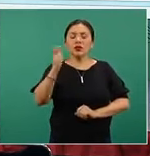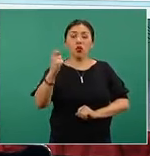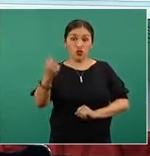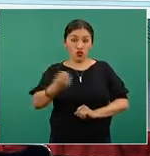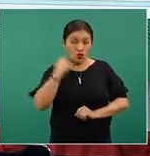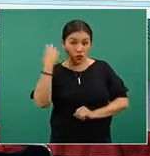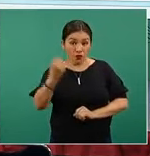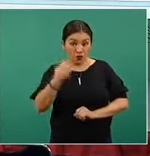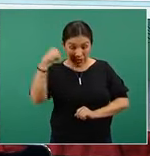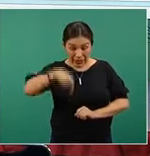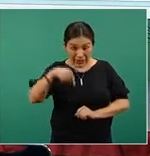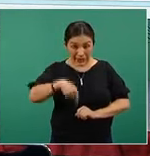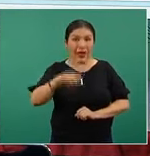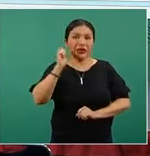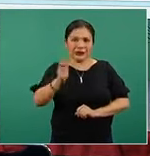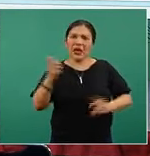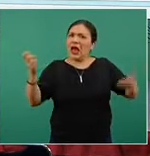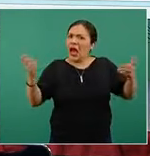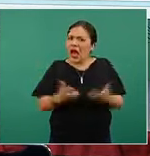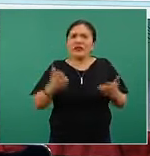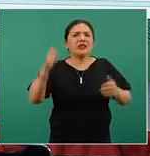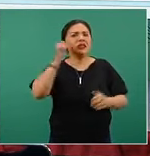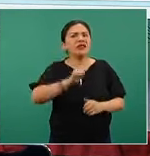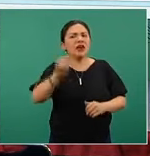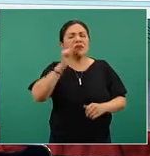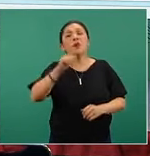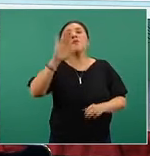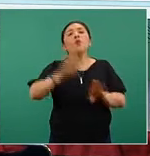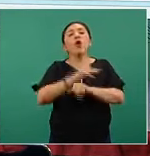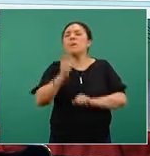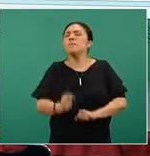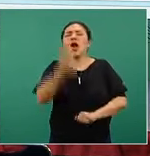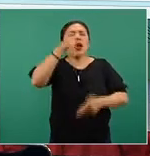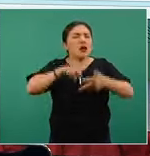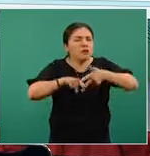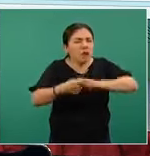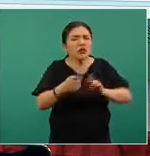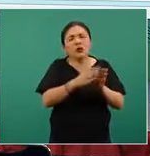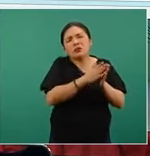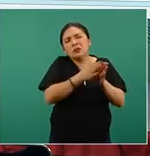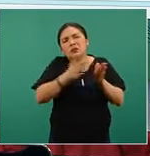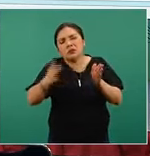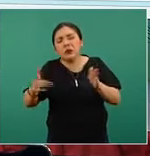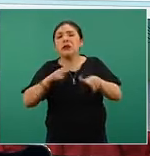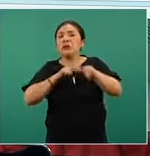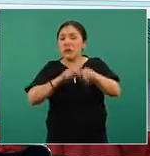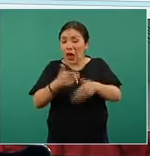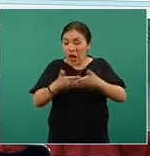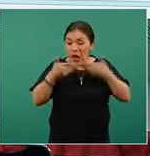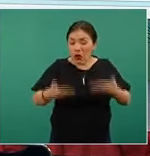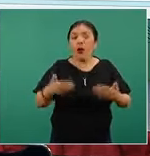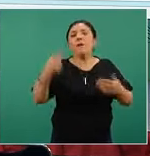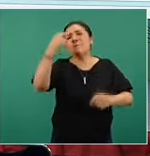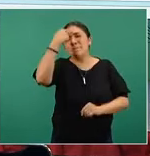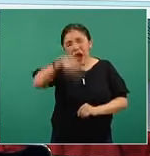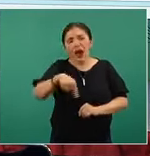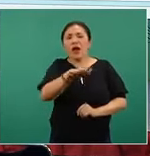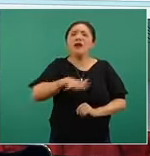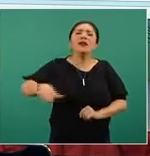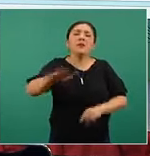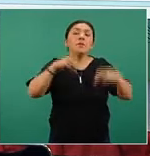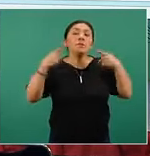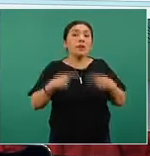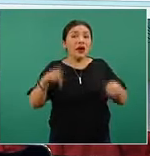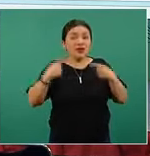pues se dieron no se dan en origen y siguen permaneciendo de esta forma pues con la finalidad de que la población